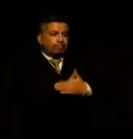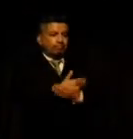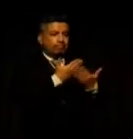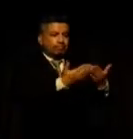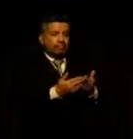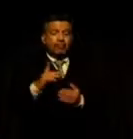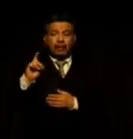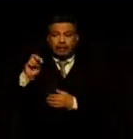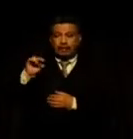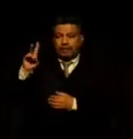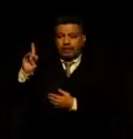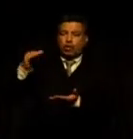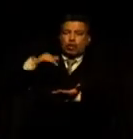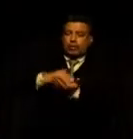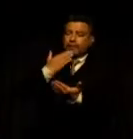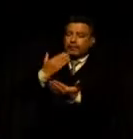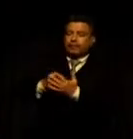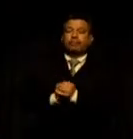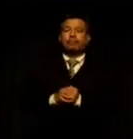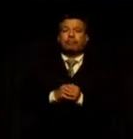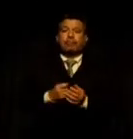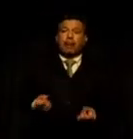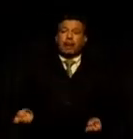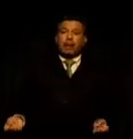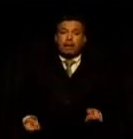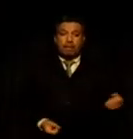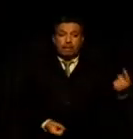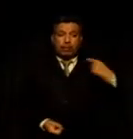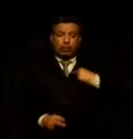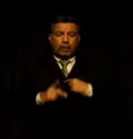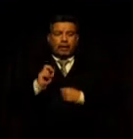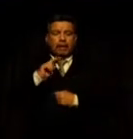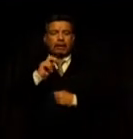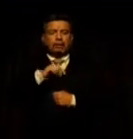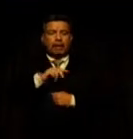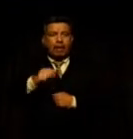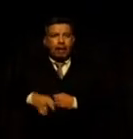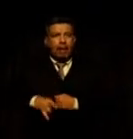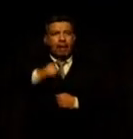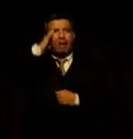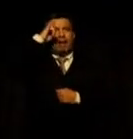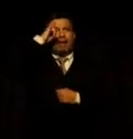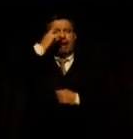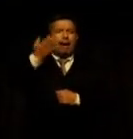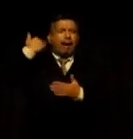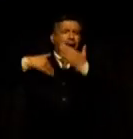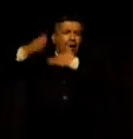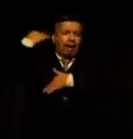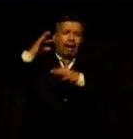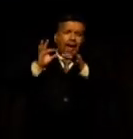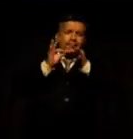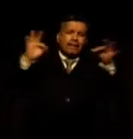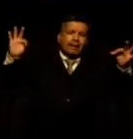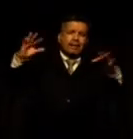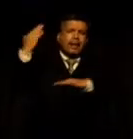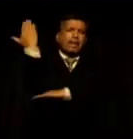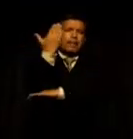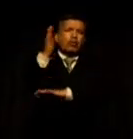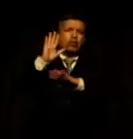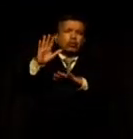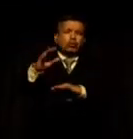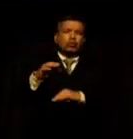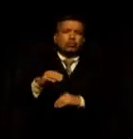muchas gracias david de nuevo la pregunta que me hace karen me acuerda mucho una frase de una película de